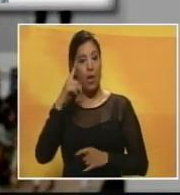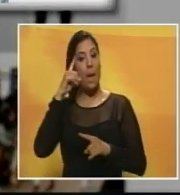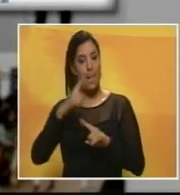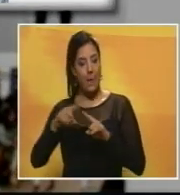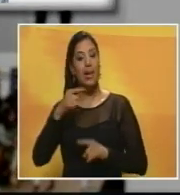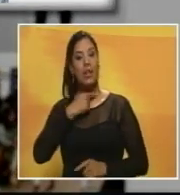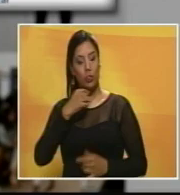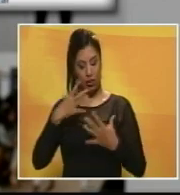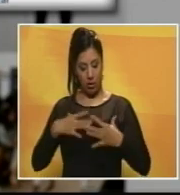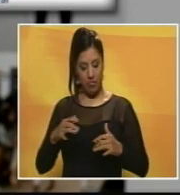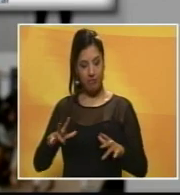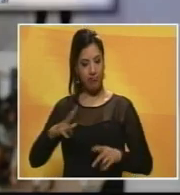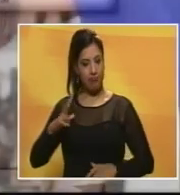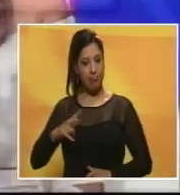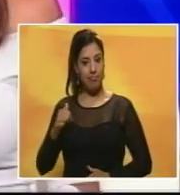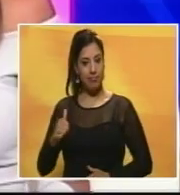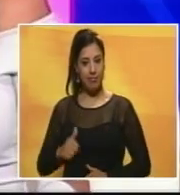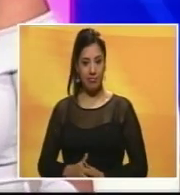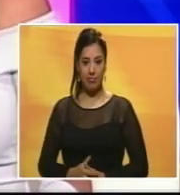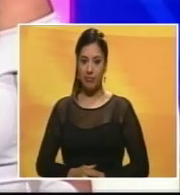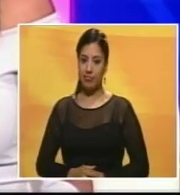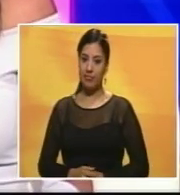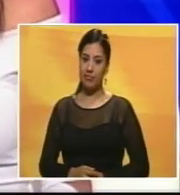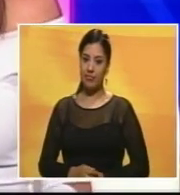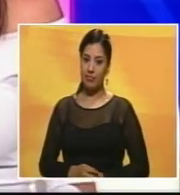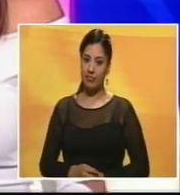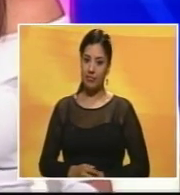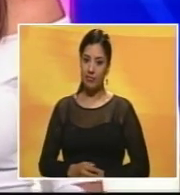que le gusta verse bien.